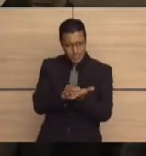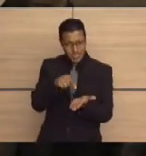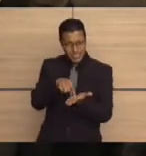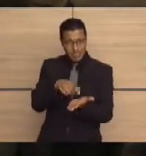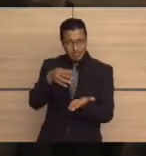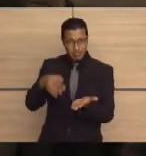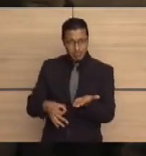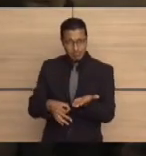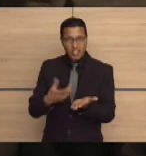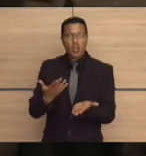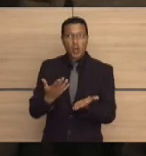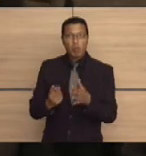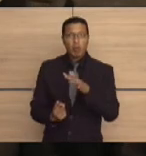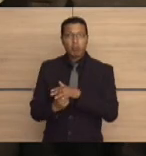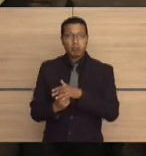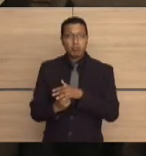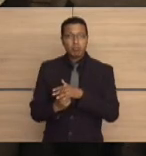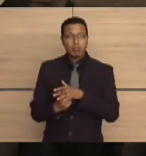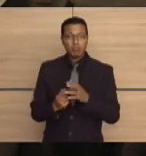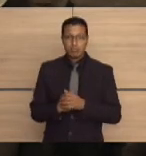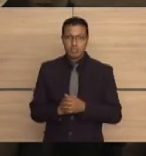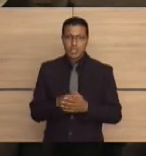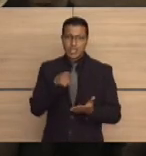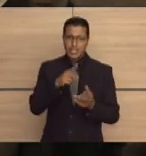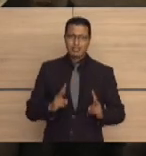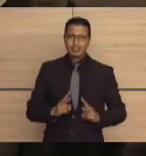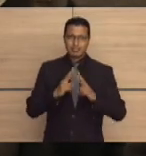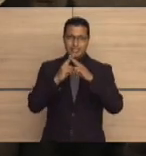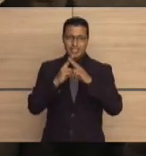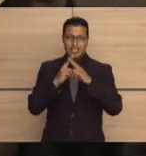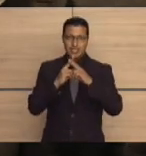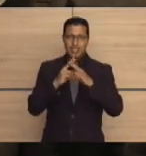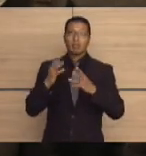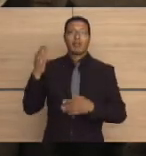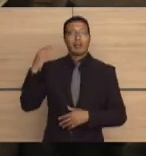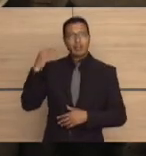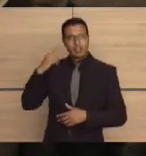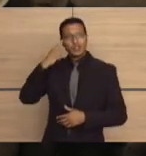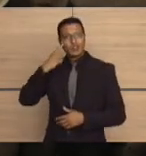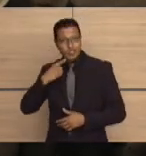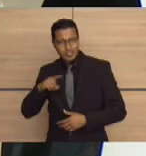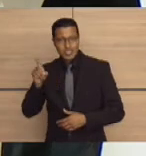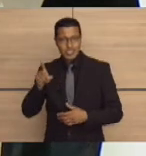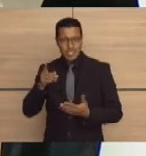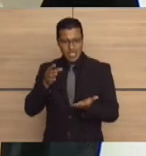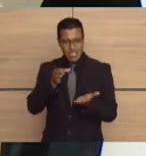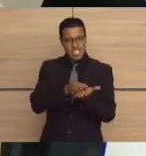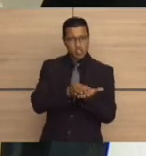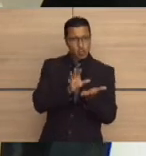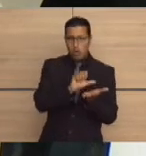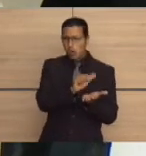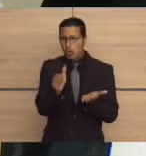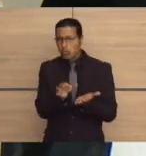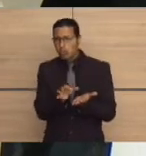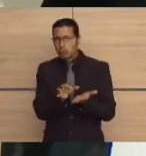centro. El centro de Francia puede estar hoy en París, pero hubo algún día en que el centro de Francia estaba en Toulouse,